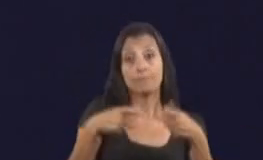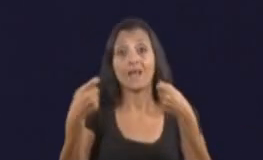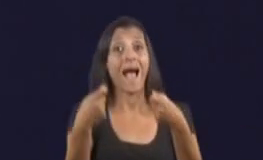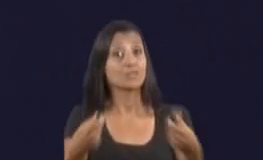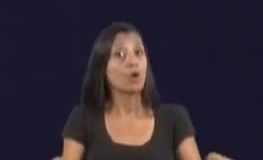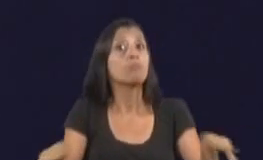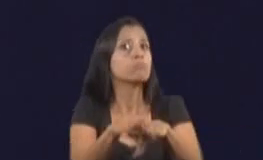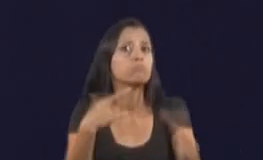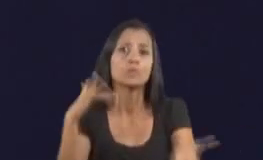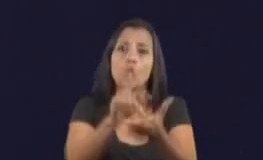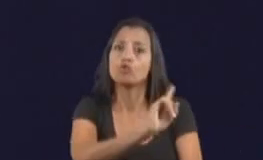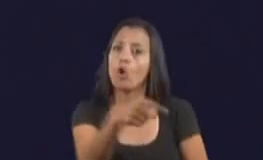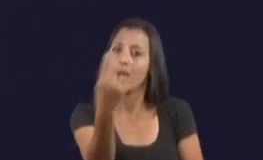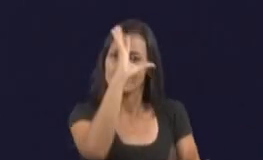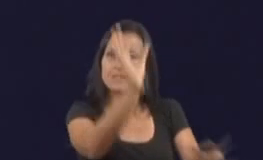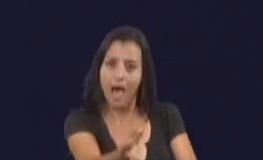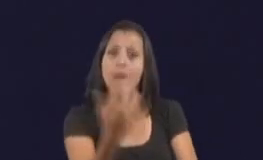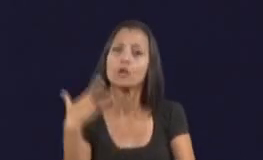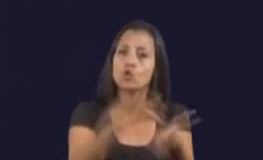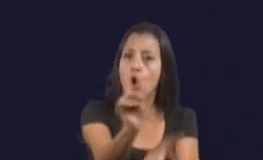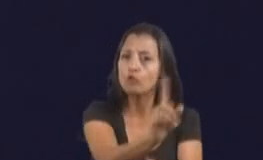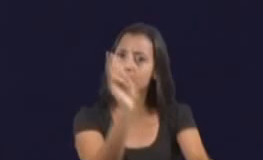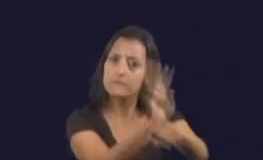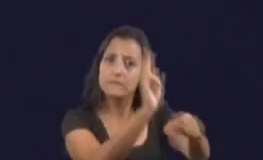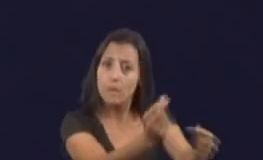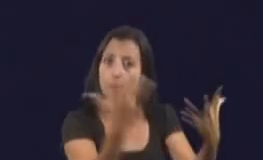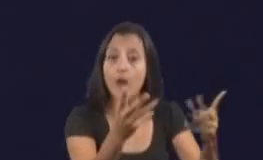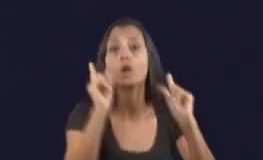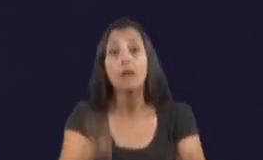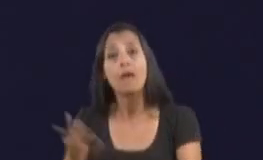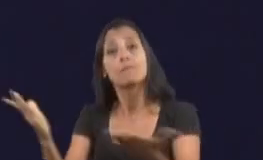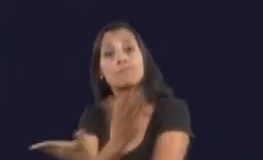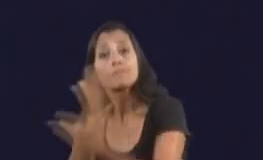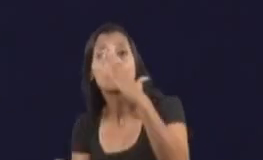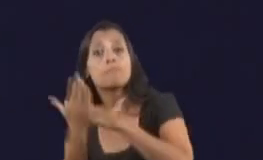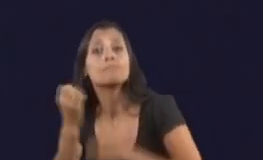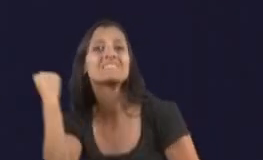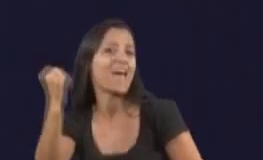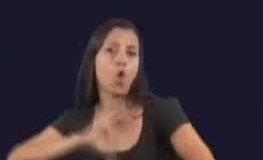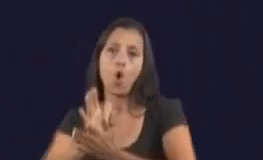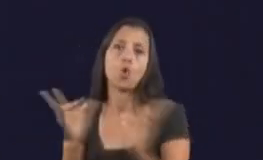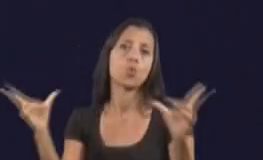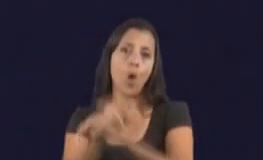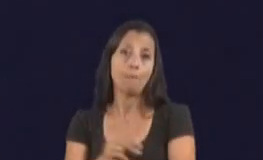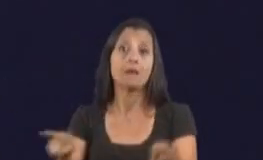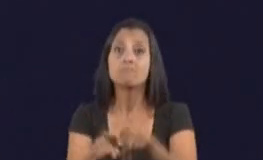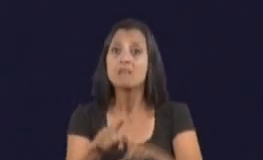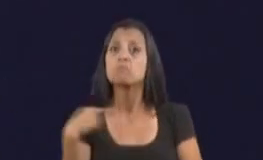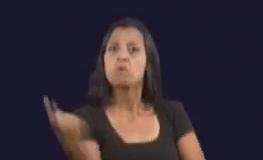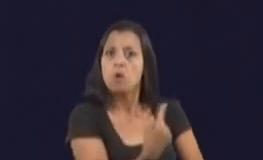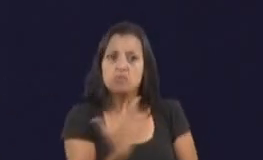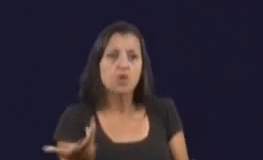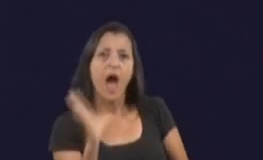bien saben, innegociable, y la emisión monetaria cero. Y lo está haciendo sin